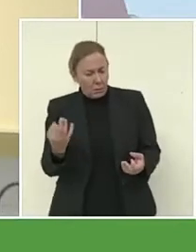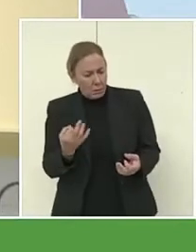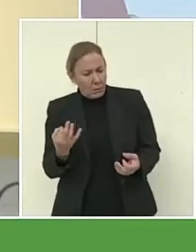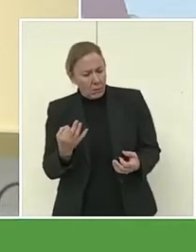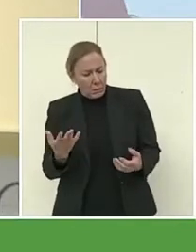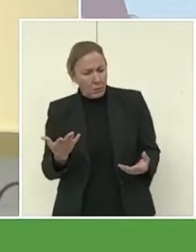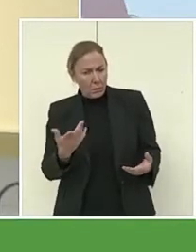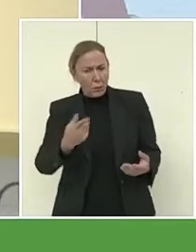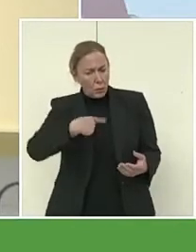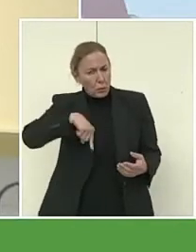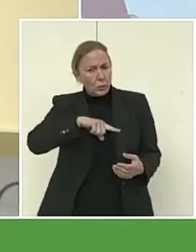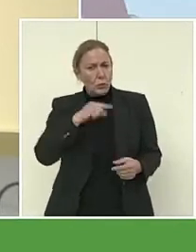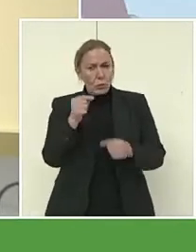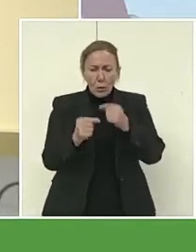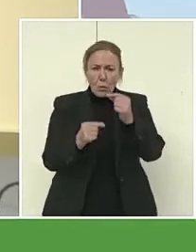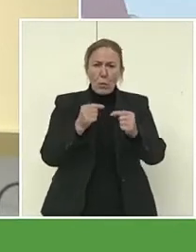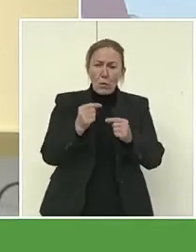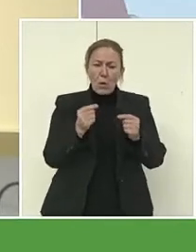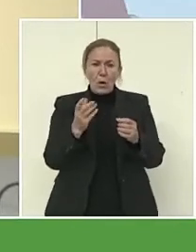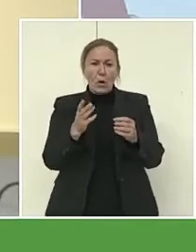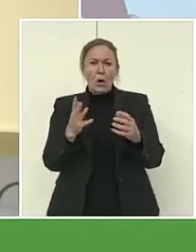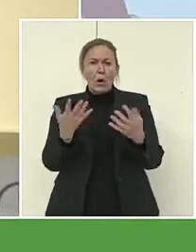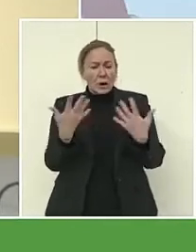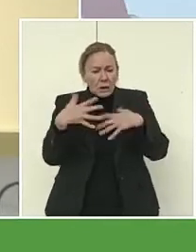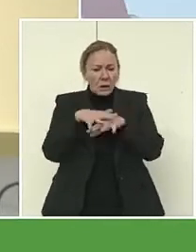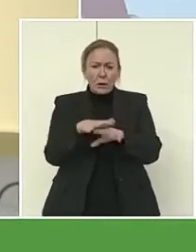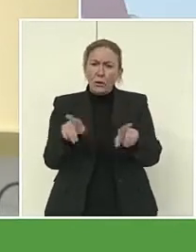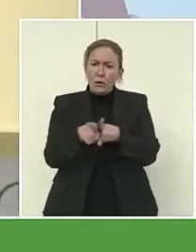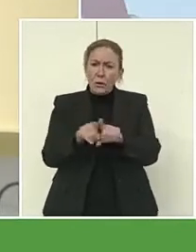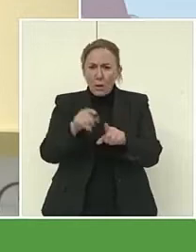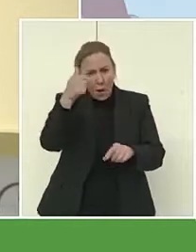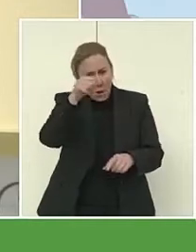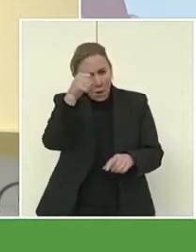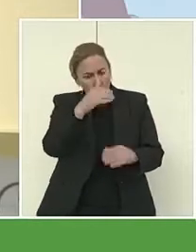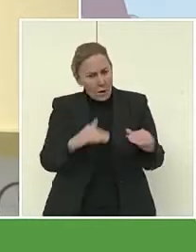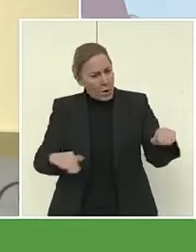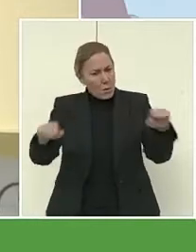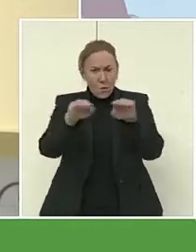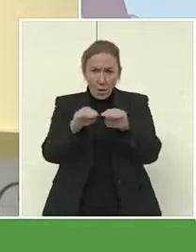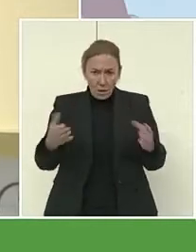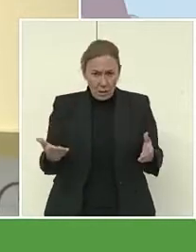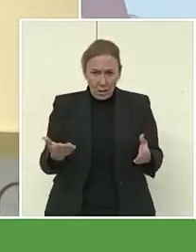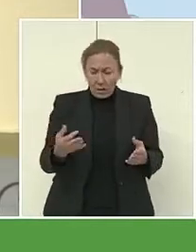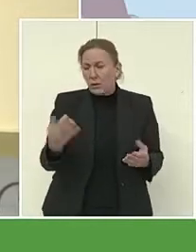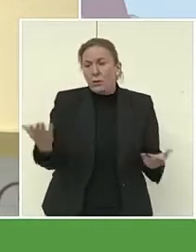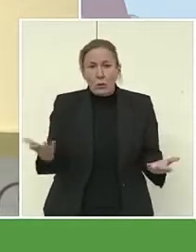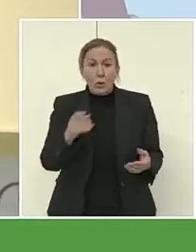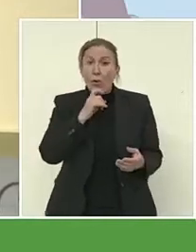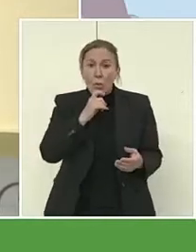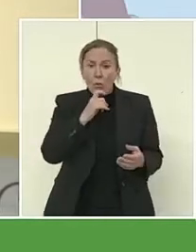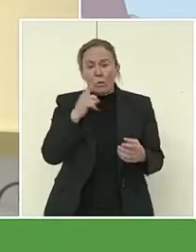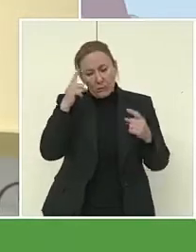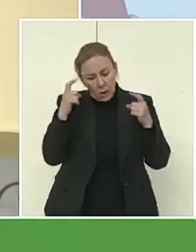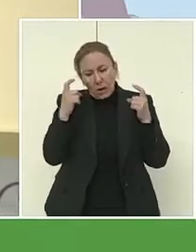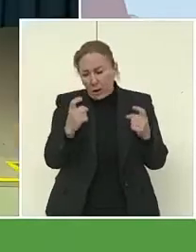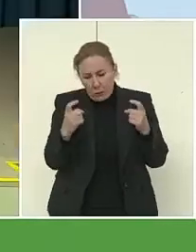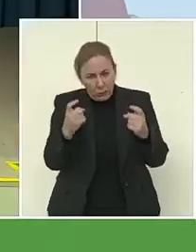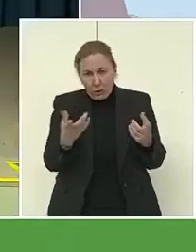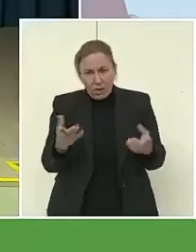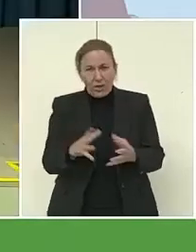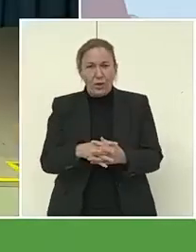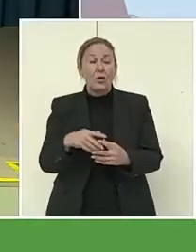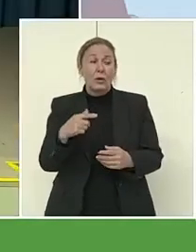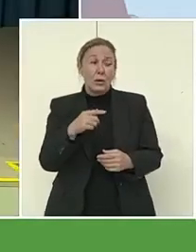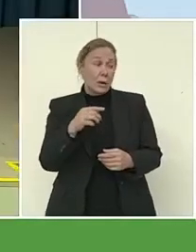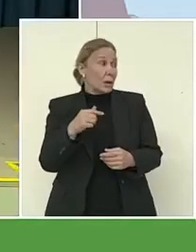el futuro nosotras. Entonces, pues no nos queda otra. No sé, vosotras, ¿qué le diríais?